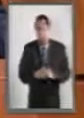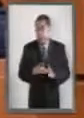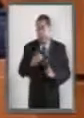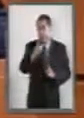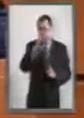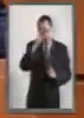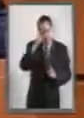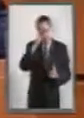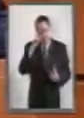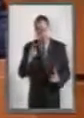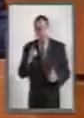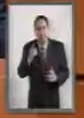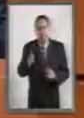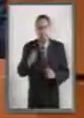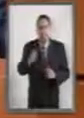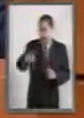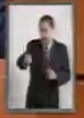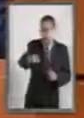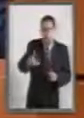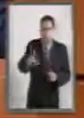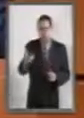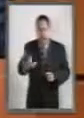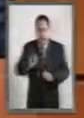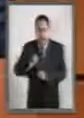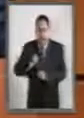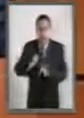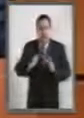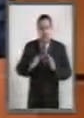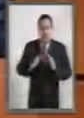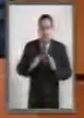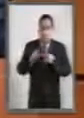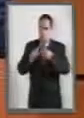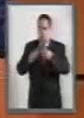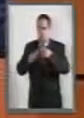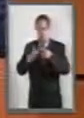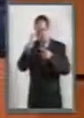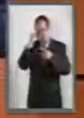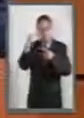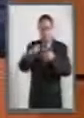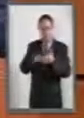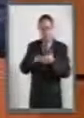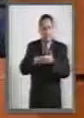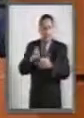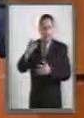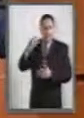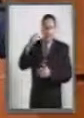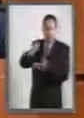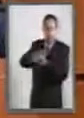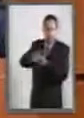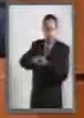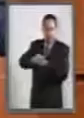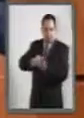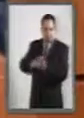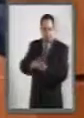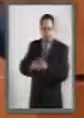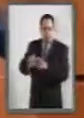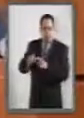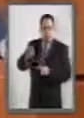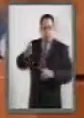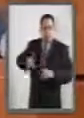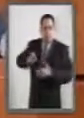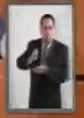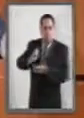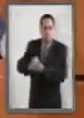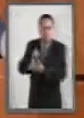fundamentación de su actuación depende de dos criterios jurisprudenciales. El primero, que reconoció que